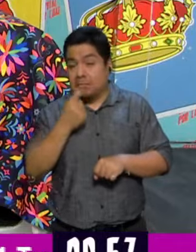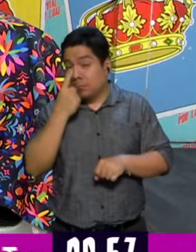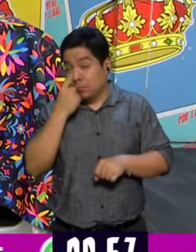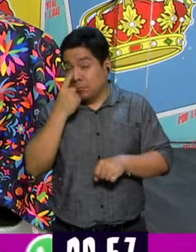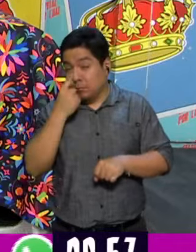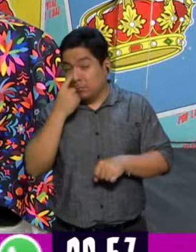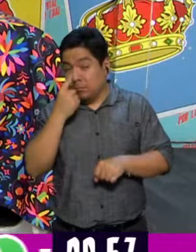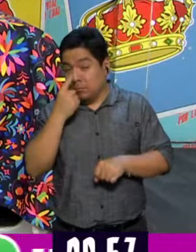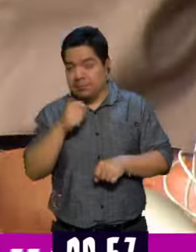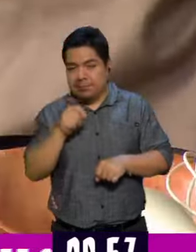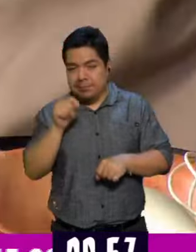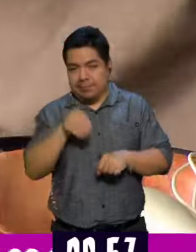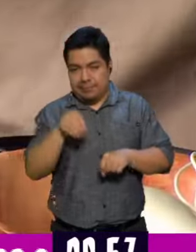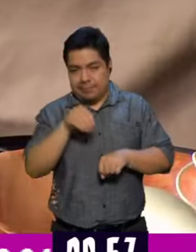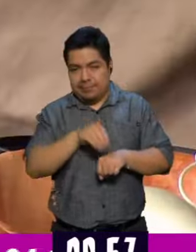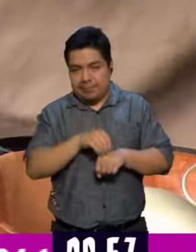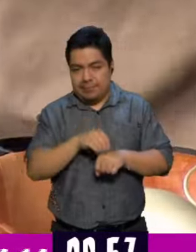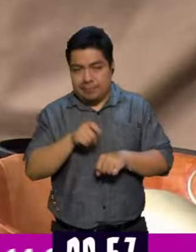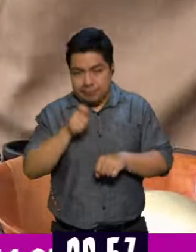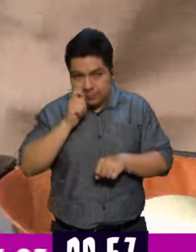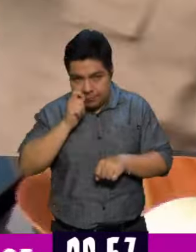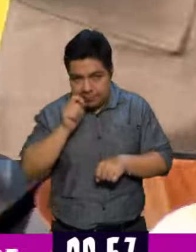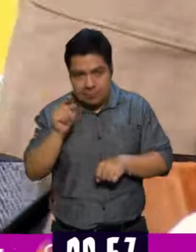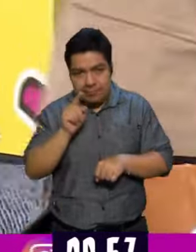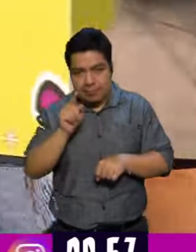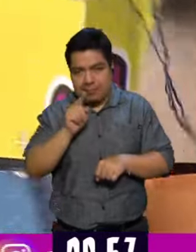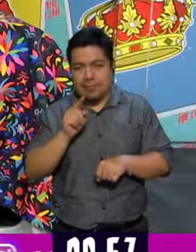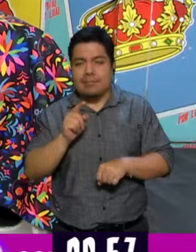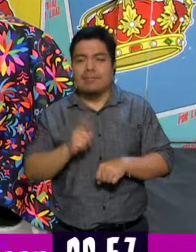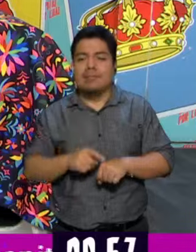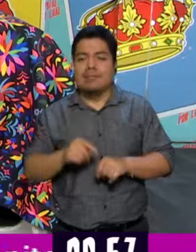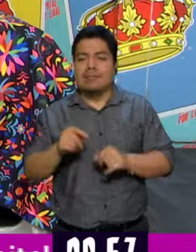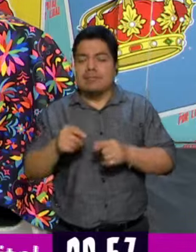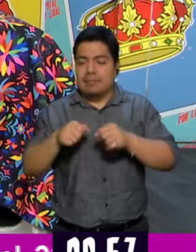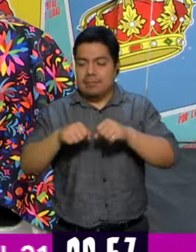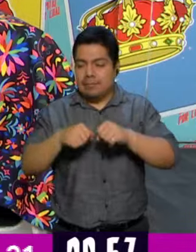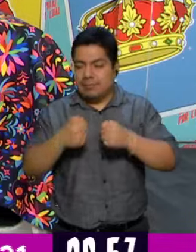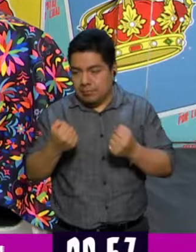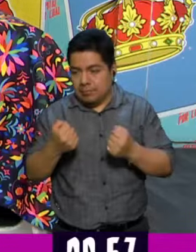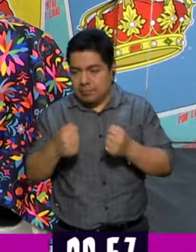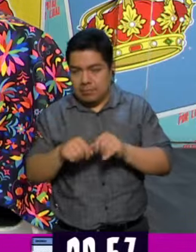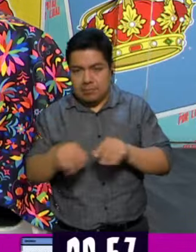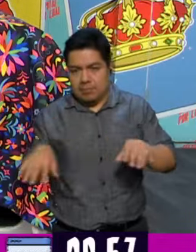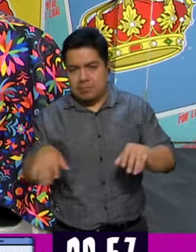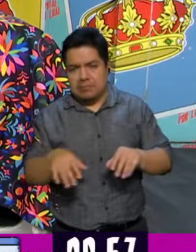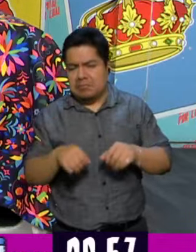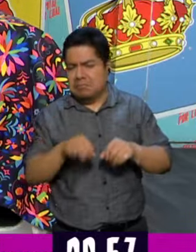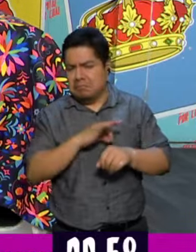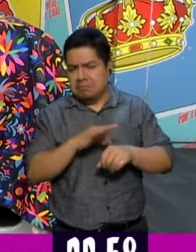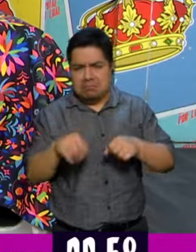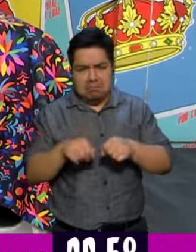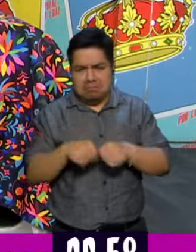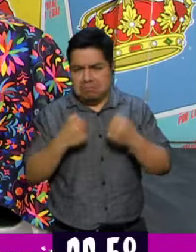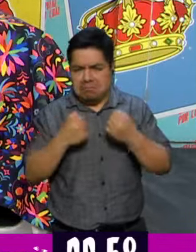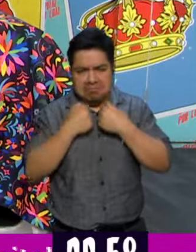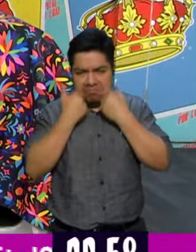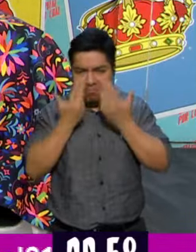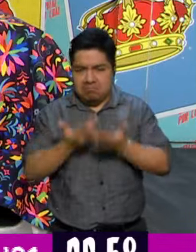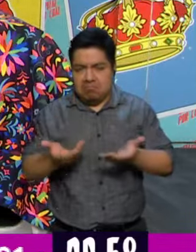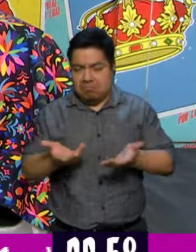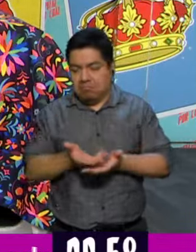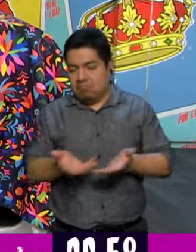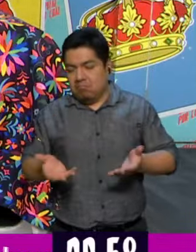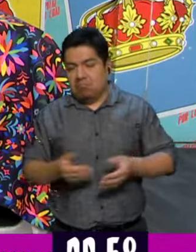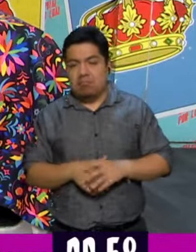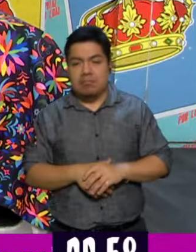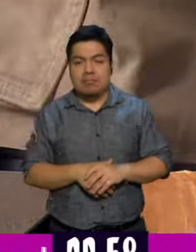Canelita. Pero qué, espera, esa no se fuma, esa... Ahí, a ver, espérese. ¿La rompe o así entera? La puede romper. Pues para que no quede